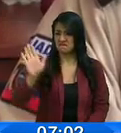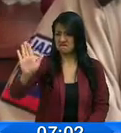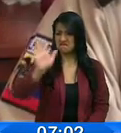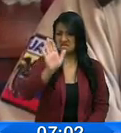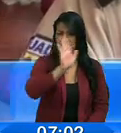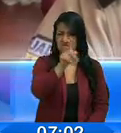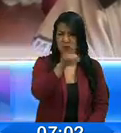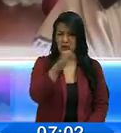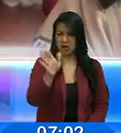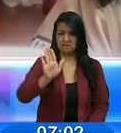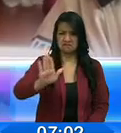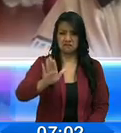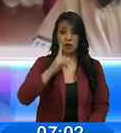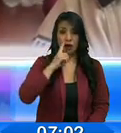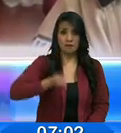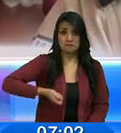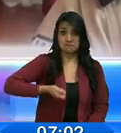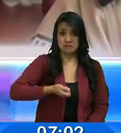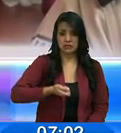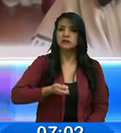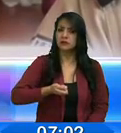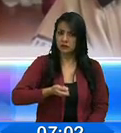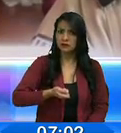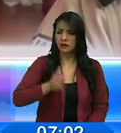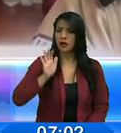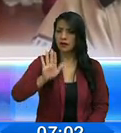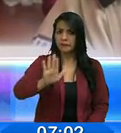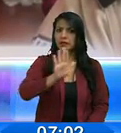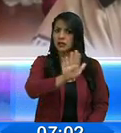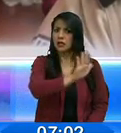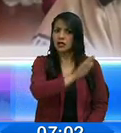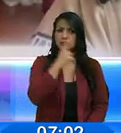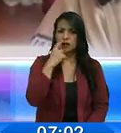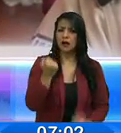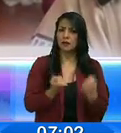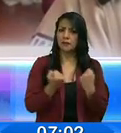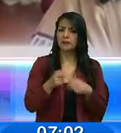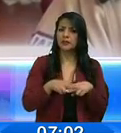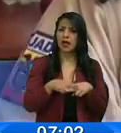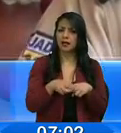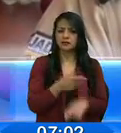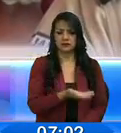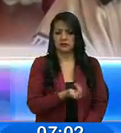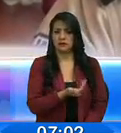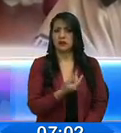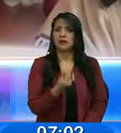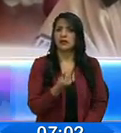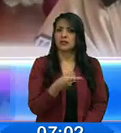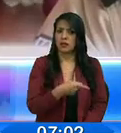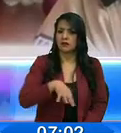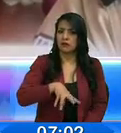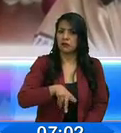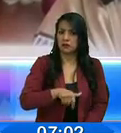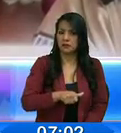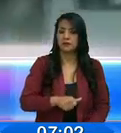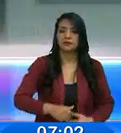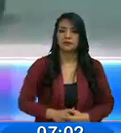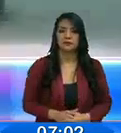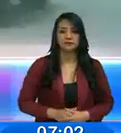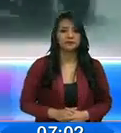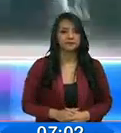utilización de una arma blanca, había amedrentado al conductor exigiendo que se le entregue dichas